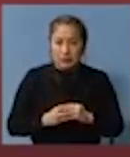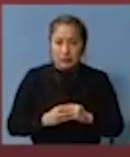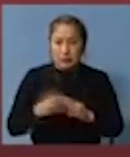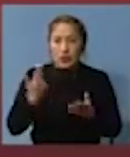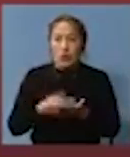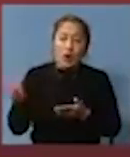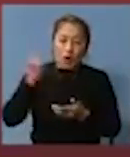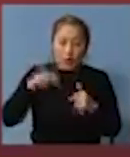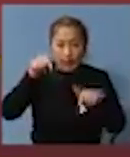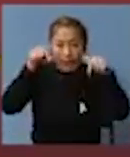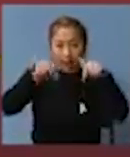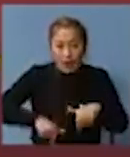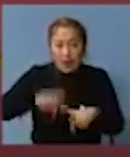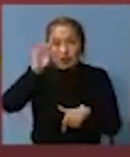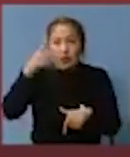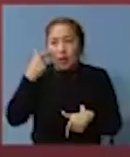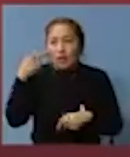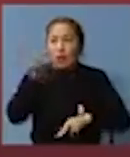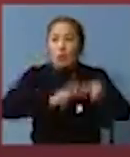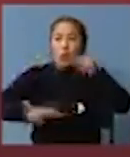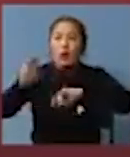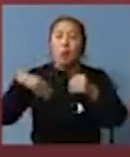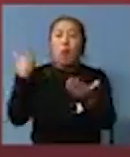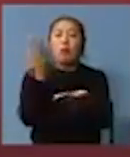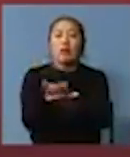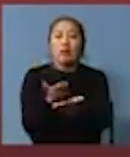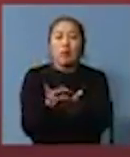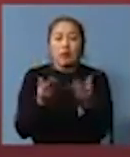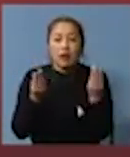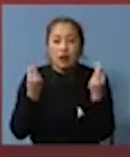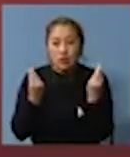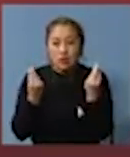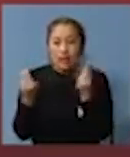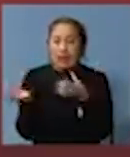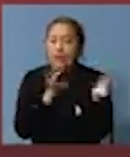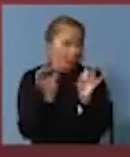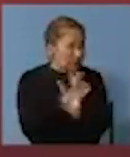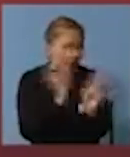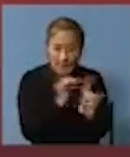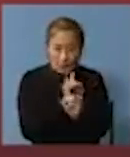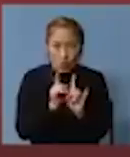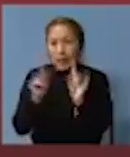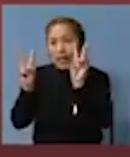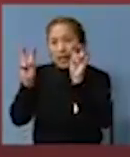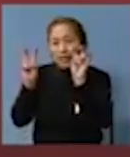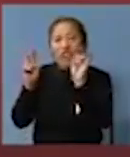vuelvo a lo de ahora. Ahora lo que hay que hacer es ver cómo presentamos. Sin discutir nada más.